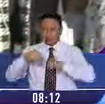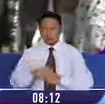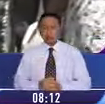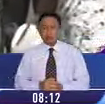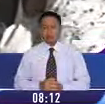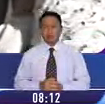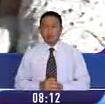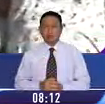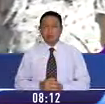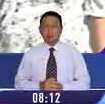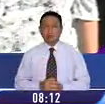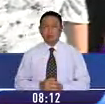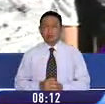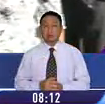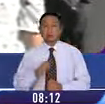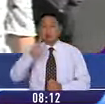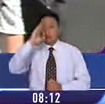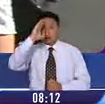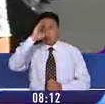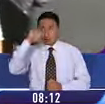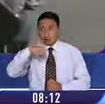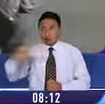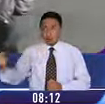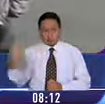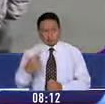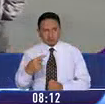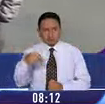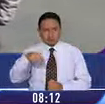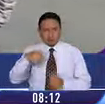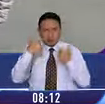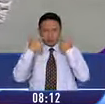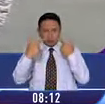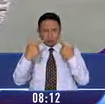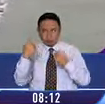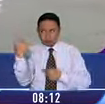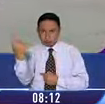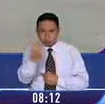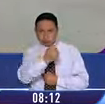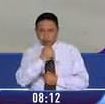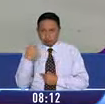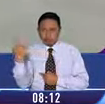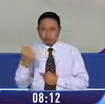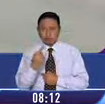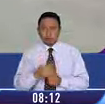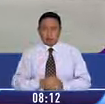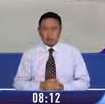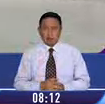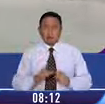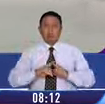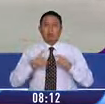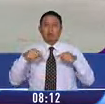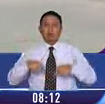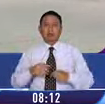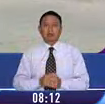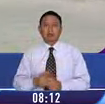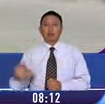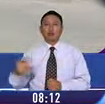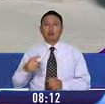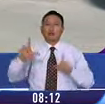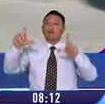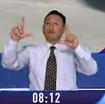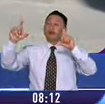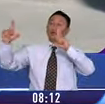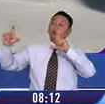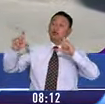oído, que la policía también venga, que se haga, que se represente, pero no que solo vengan a tomarse las fotos